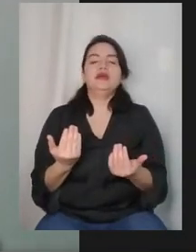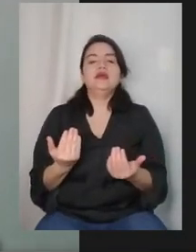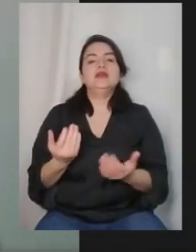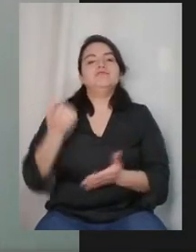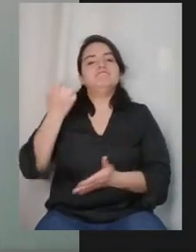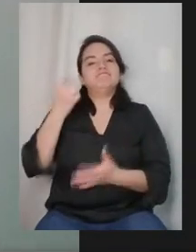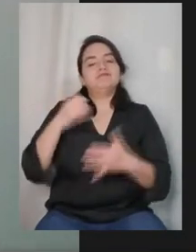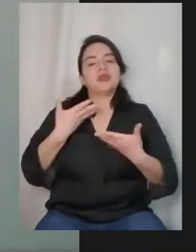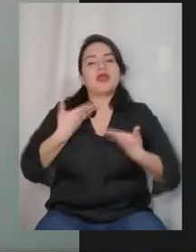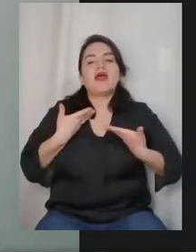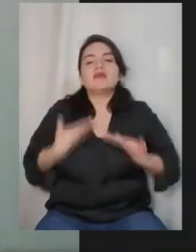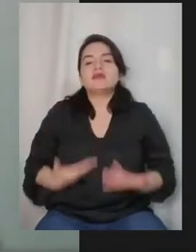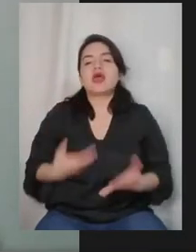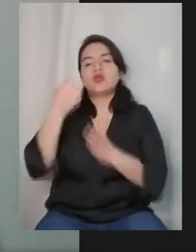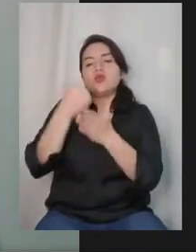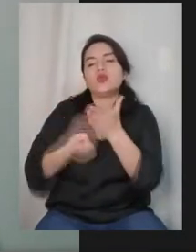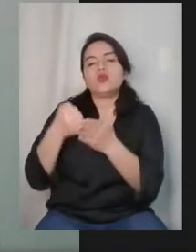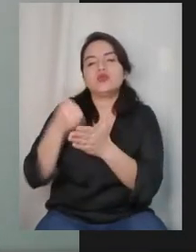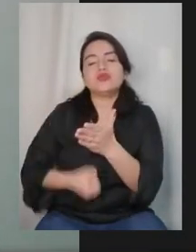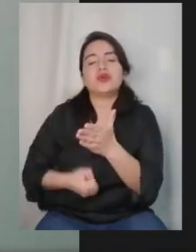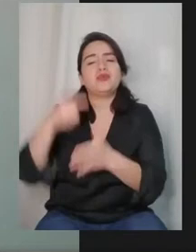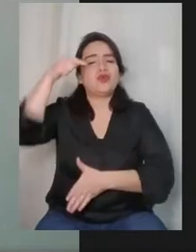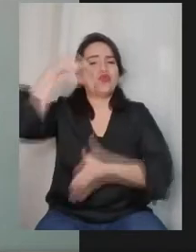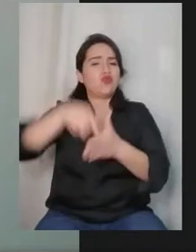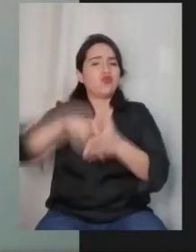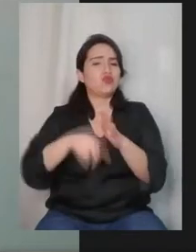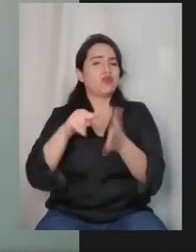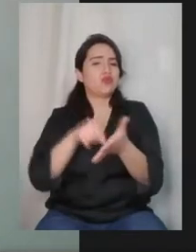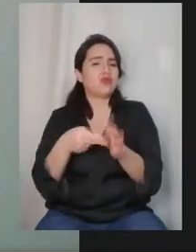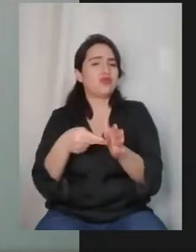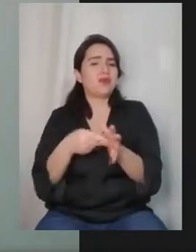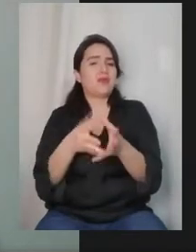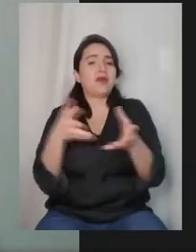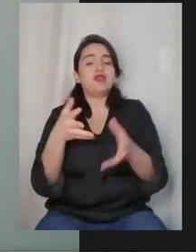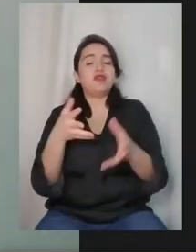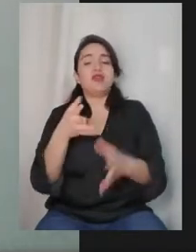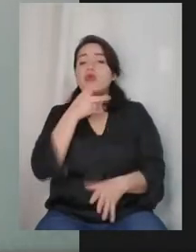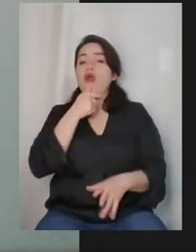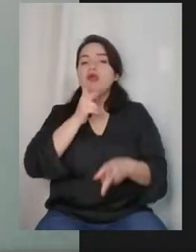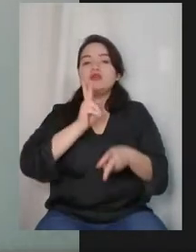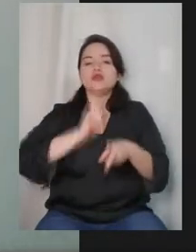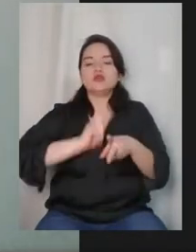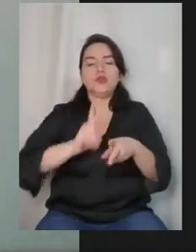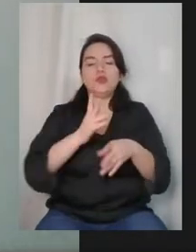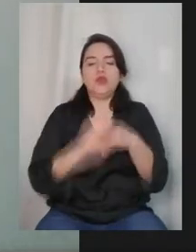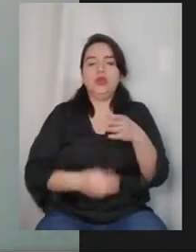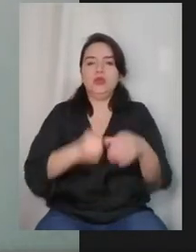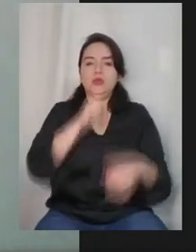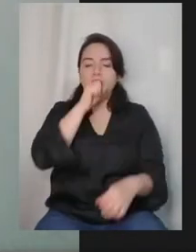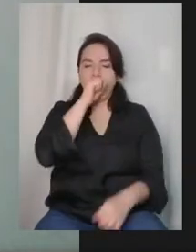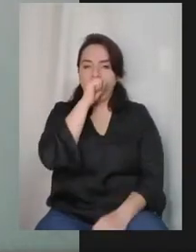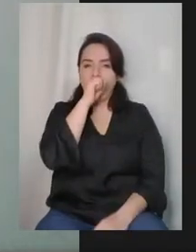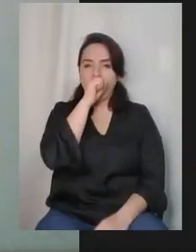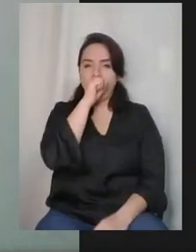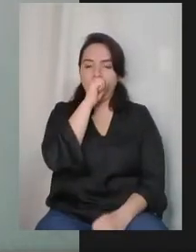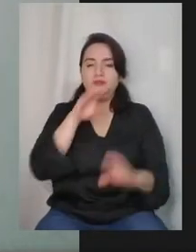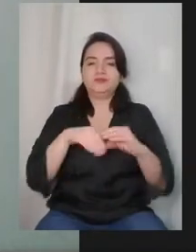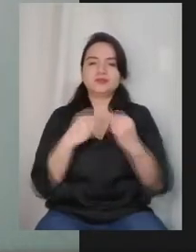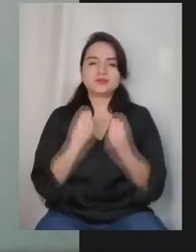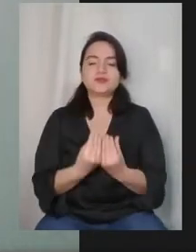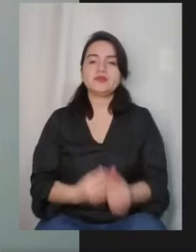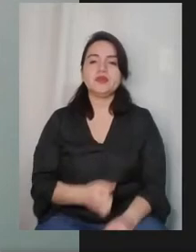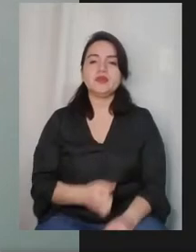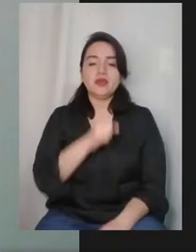radicalizado y profundizado las problemáticas, porque no hay soluciones integrales. No nos ven como un todo, la naturaleza, la economía,